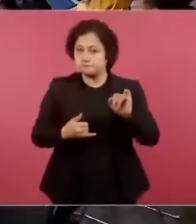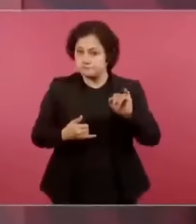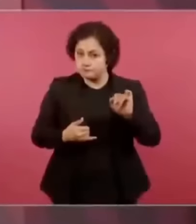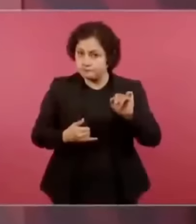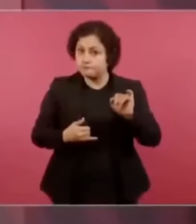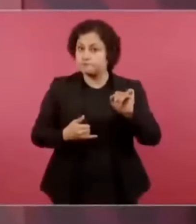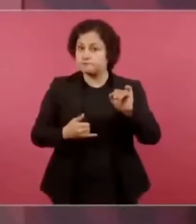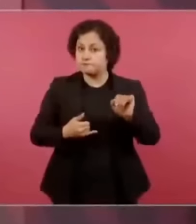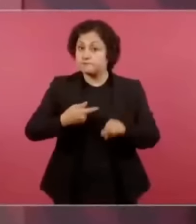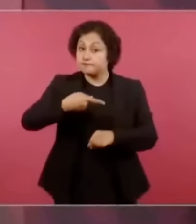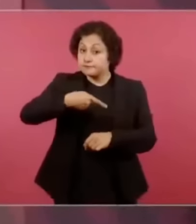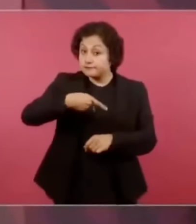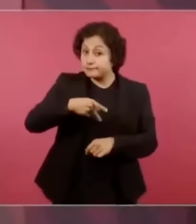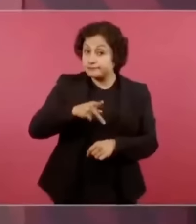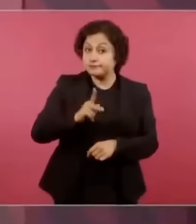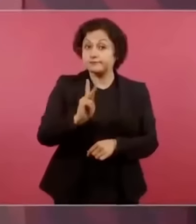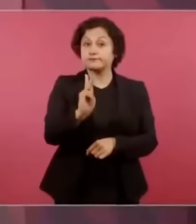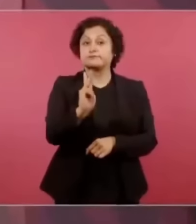pero